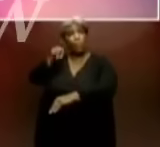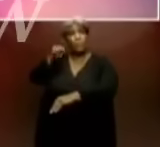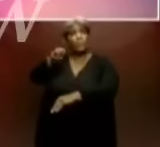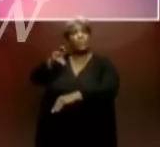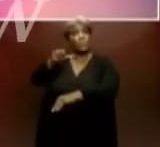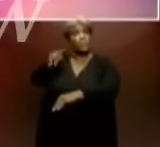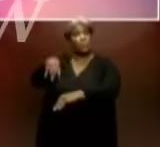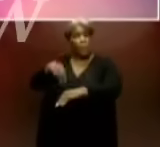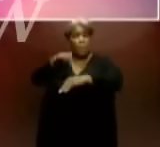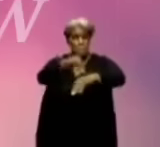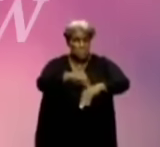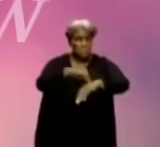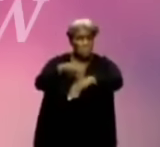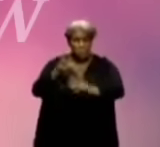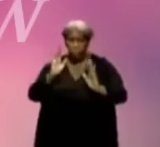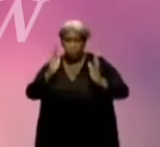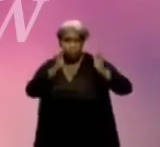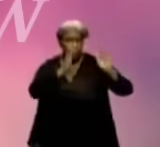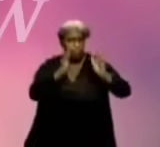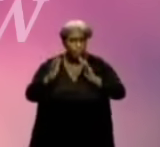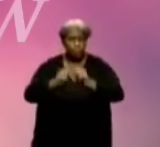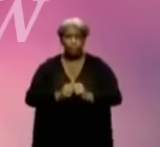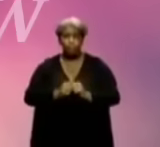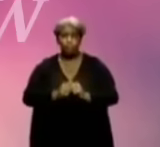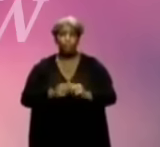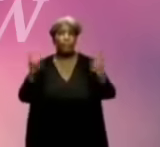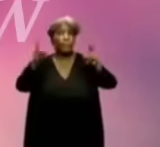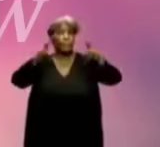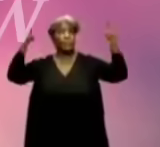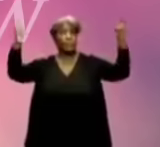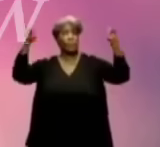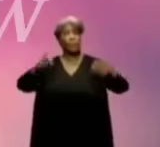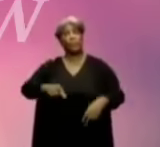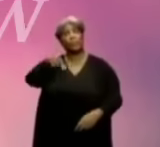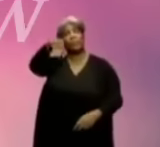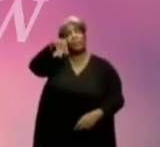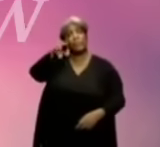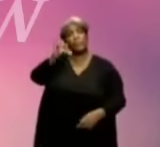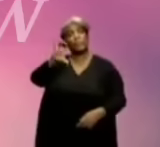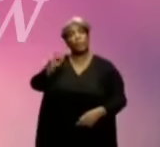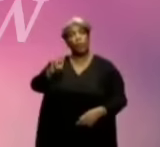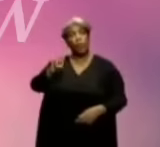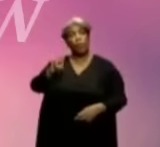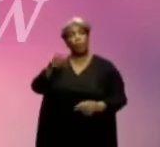tratar de lograrlo lo antes posible. Sobre el tema de Kiko la Quema,